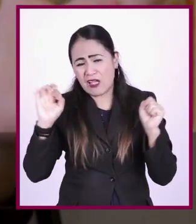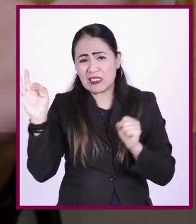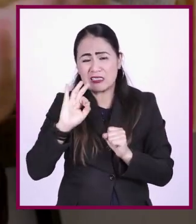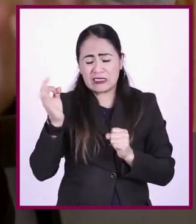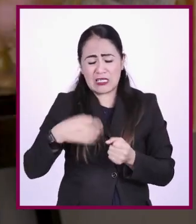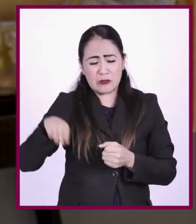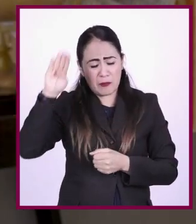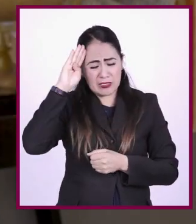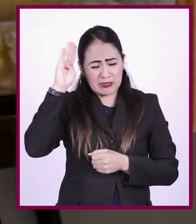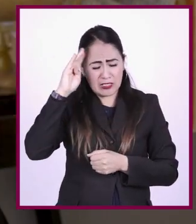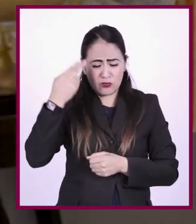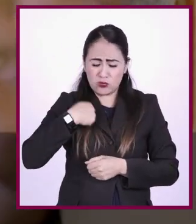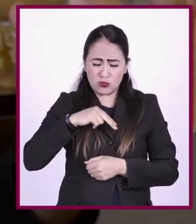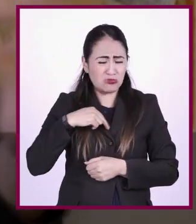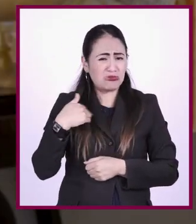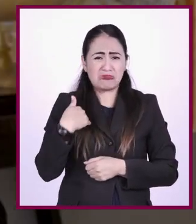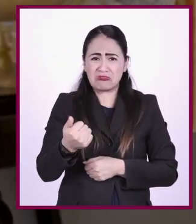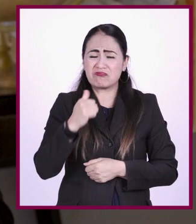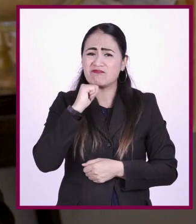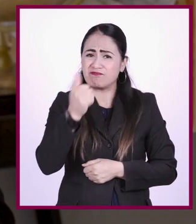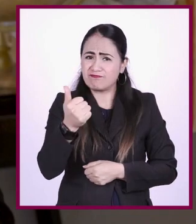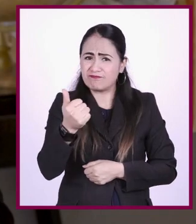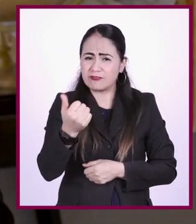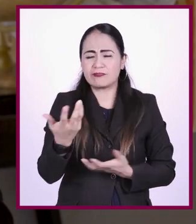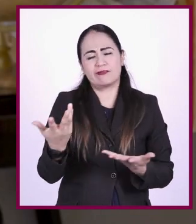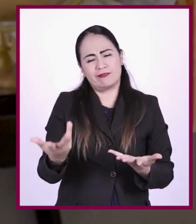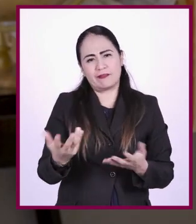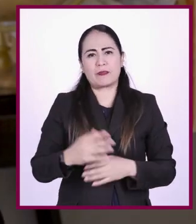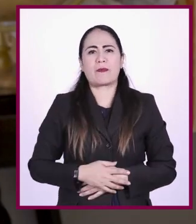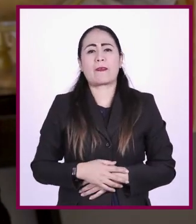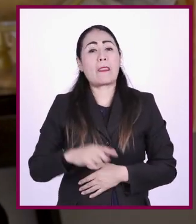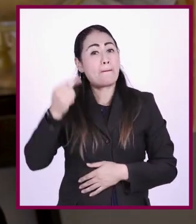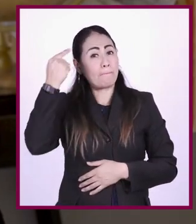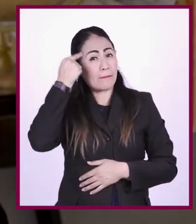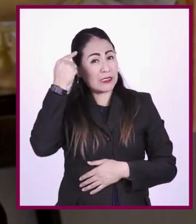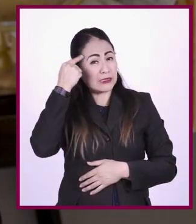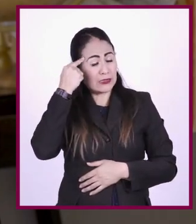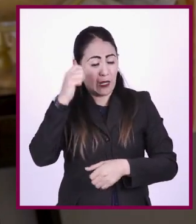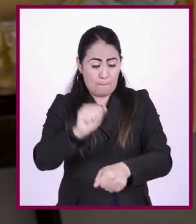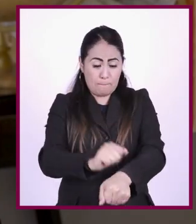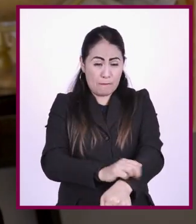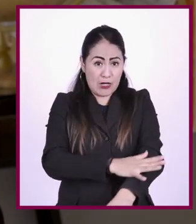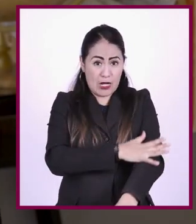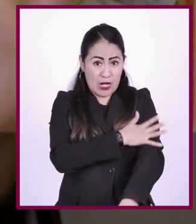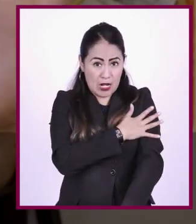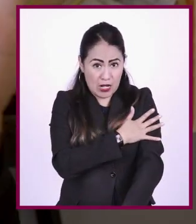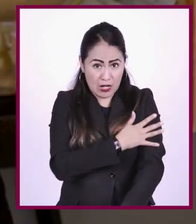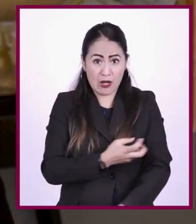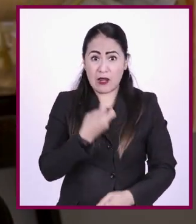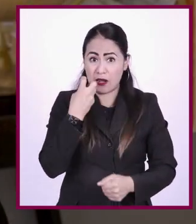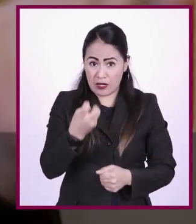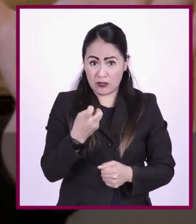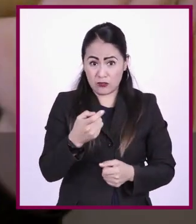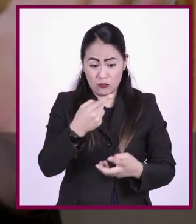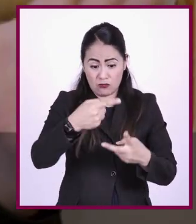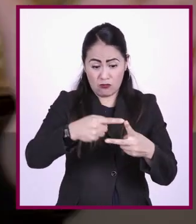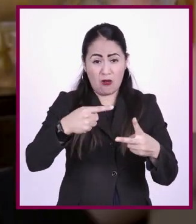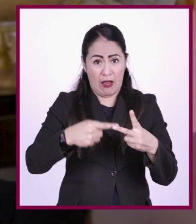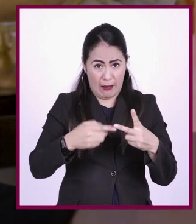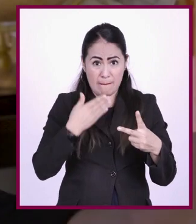el fondo que no somos realmente capaces de entender. Y pues la noticia es que ni los pensamientos ni las emociones